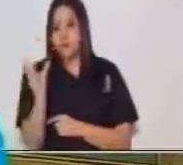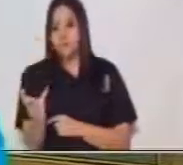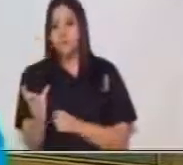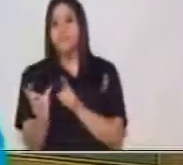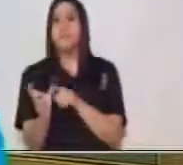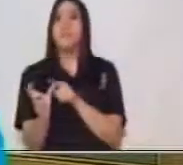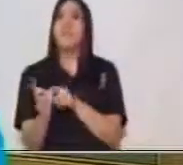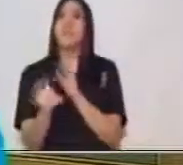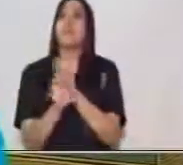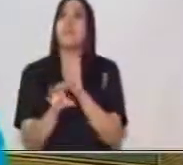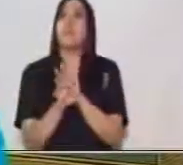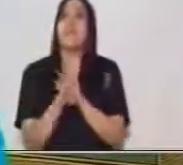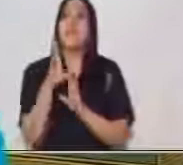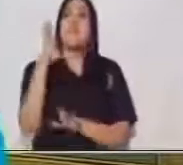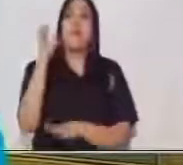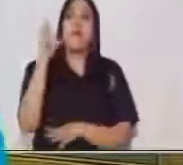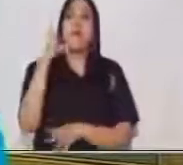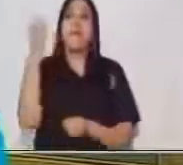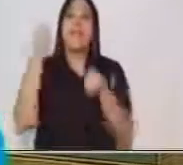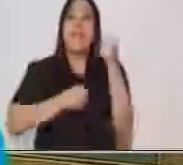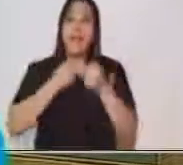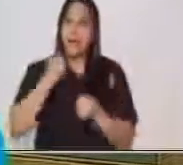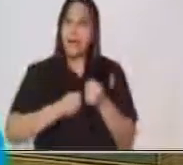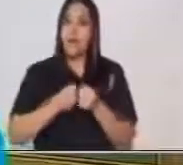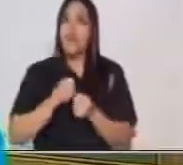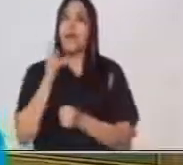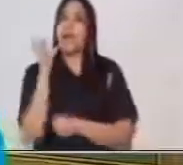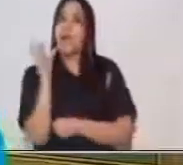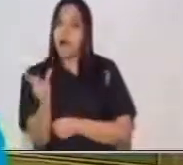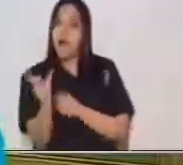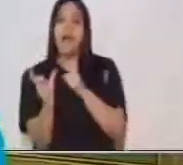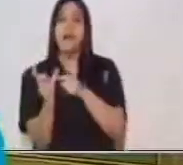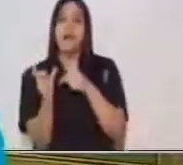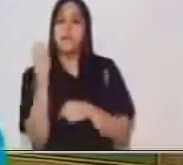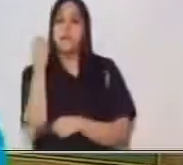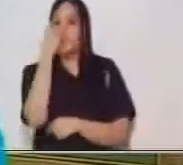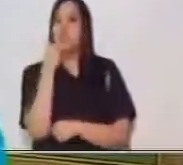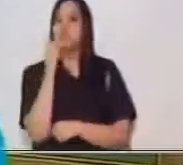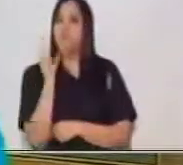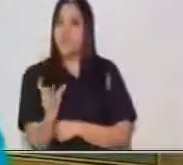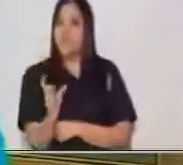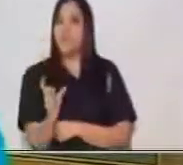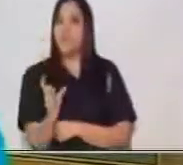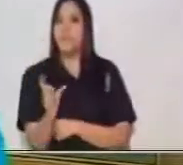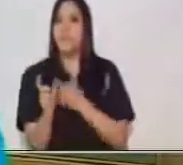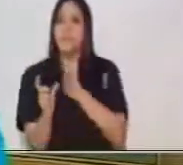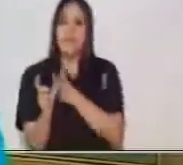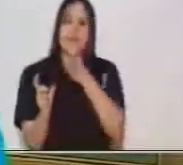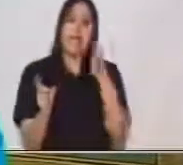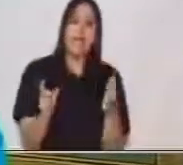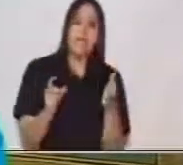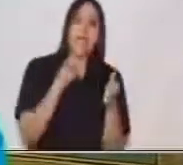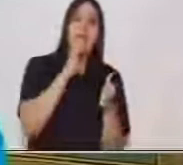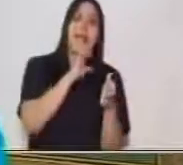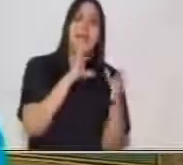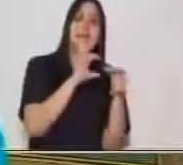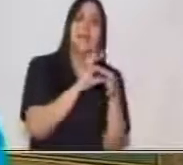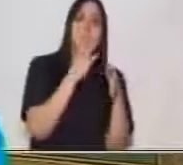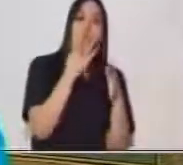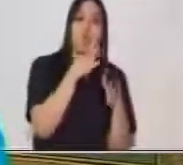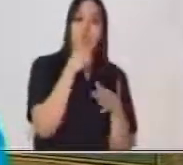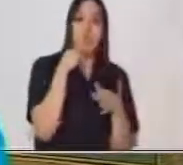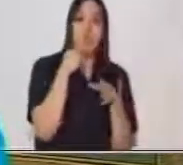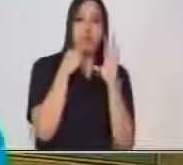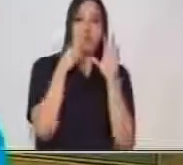y el predicado sería es de color rojo. Muy bien, y dice que el núcleo del sujeto es la palabra